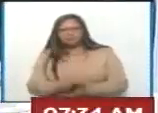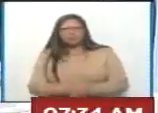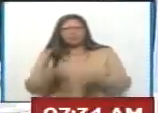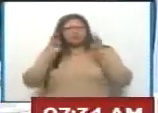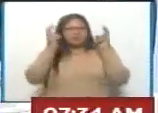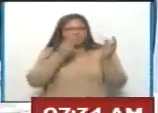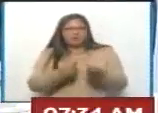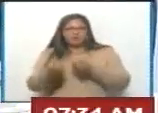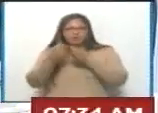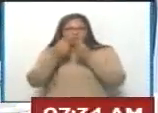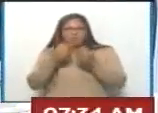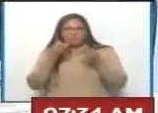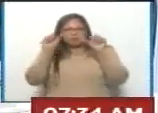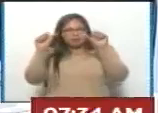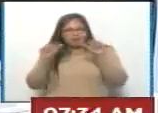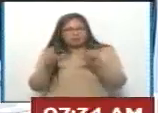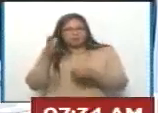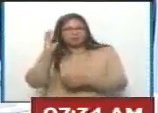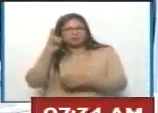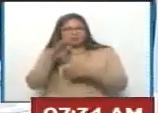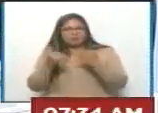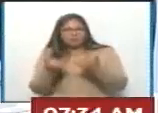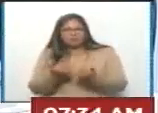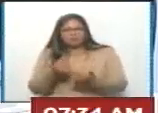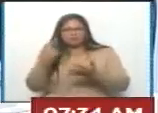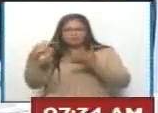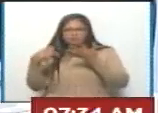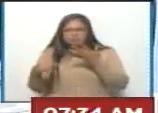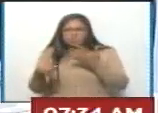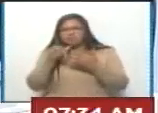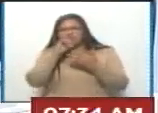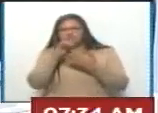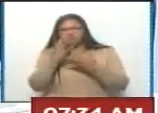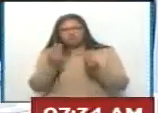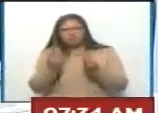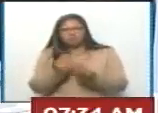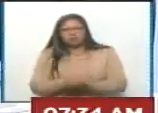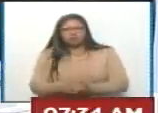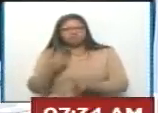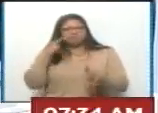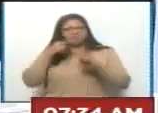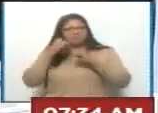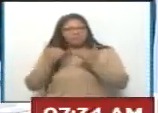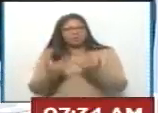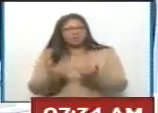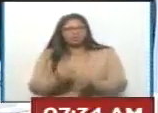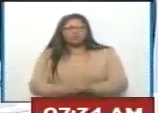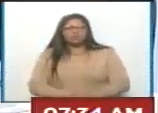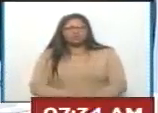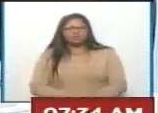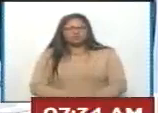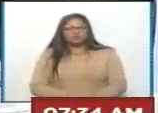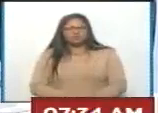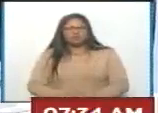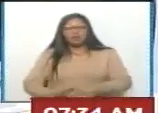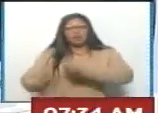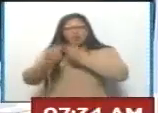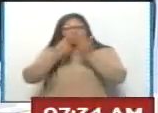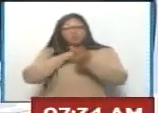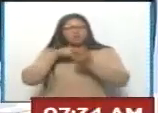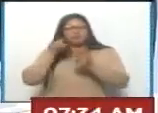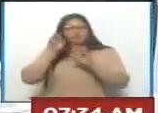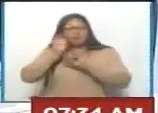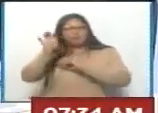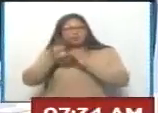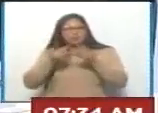económico, además agenda legislativa, por allí hay pues muchísima información con respecto a la economía del país que vamos a revisar con